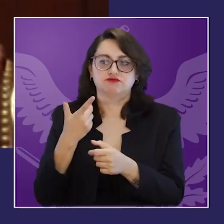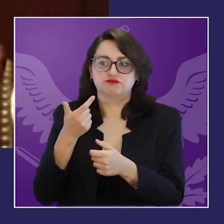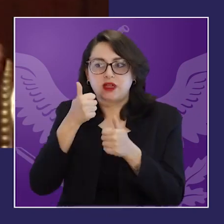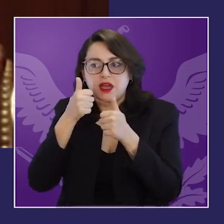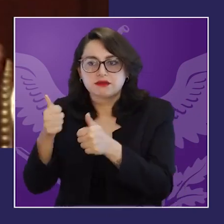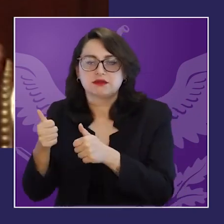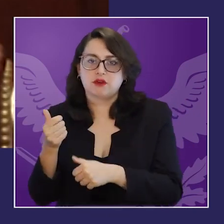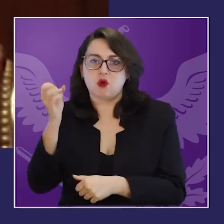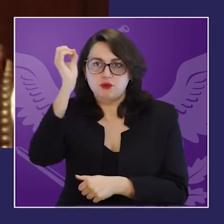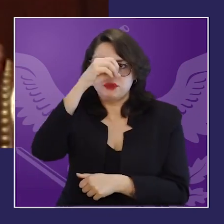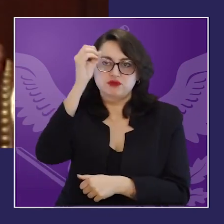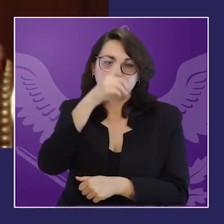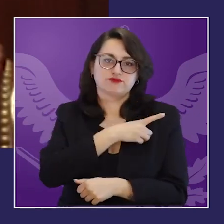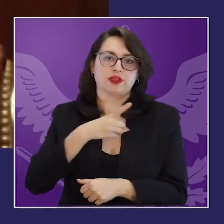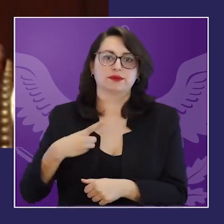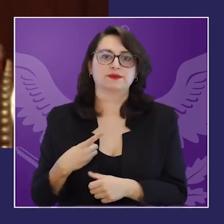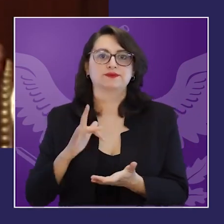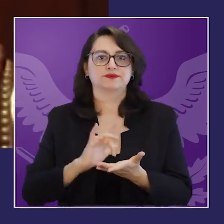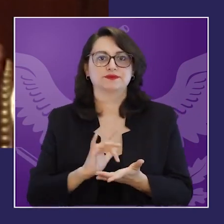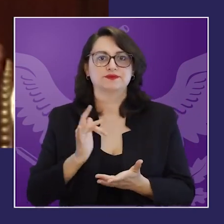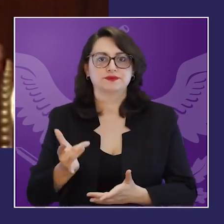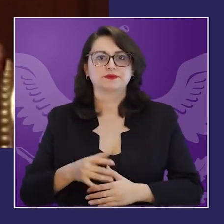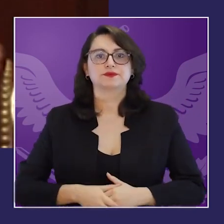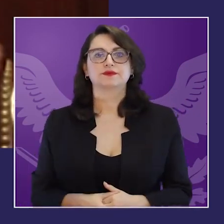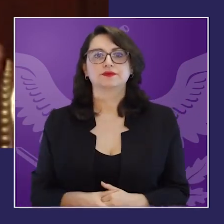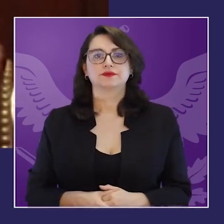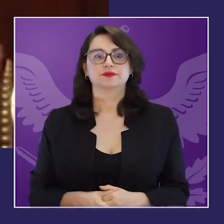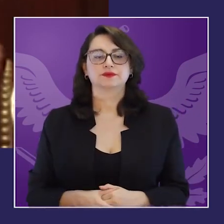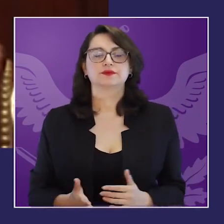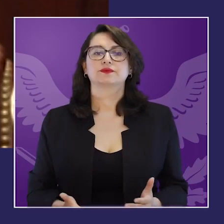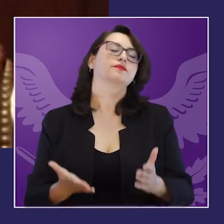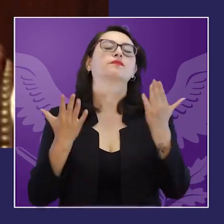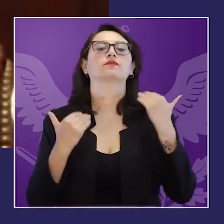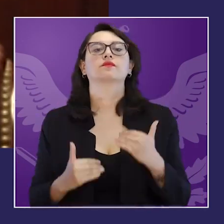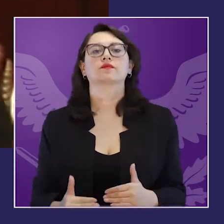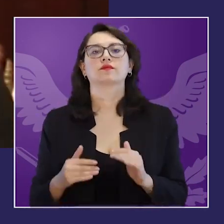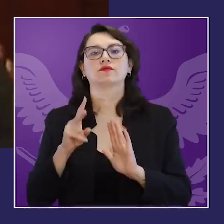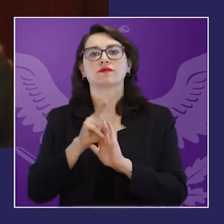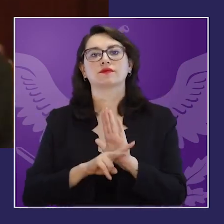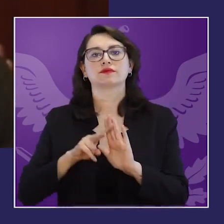víctima, esa reparación también tiene que consultar con lo que para ella sería reparador. Gracias.